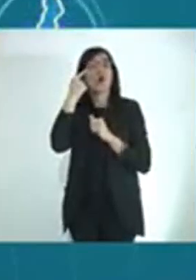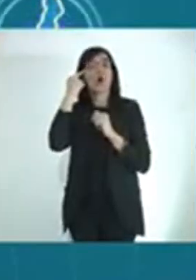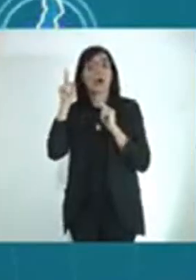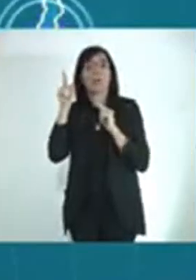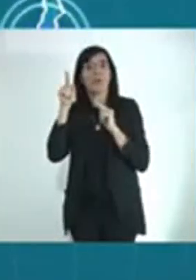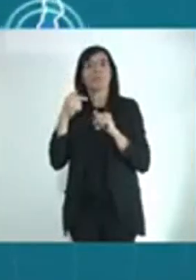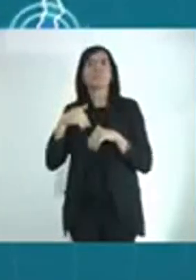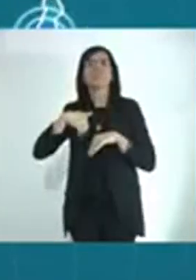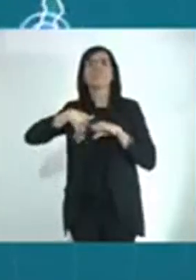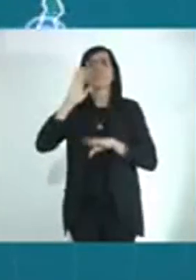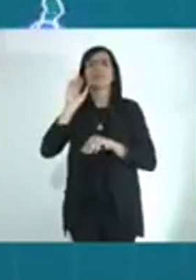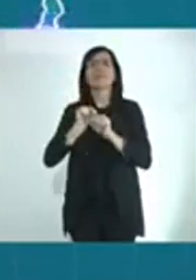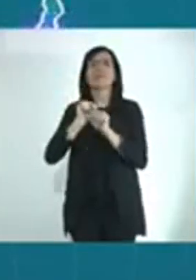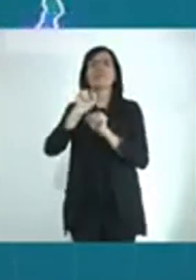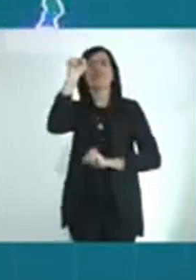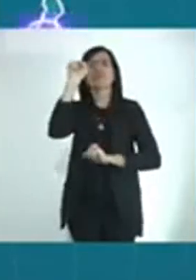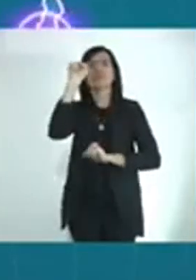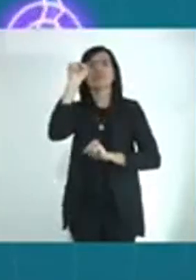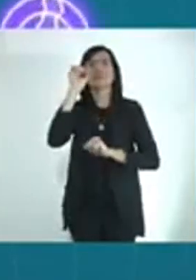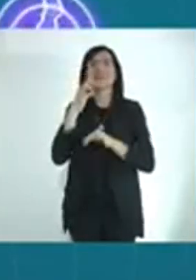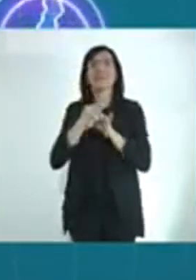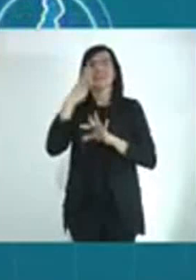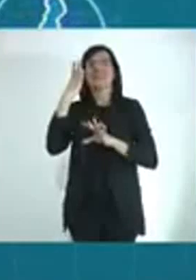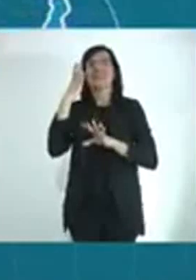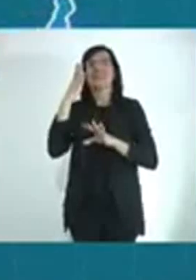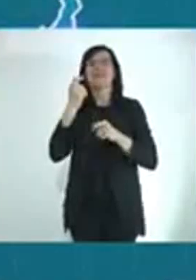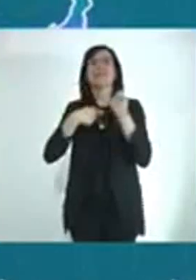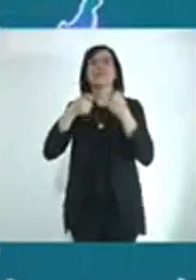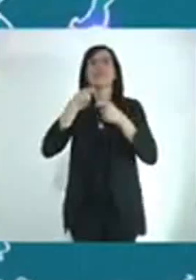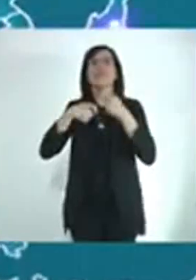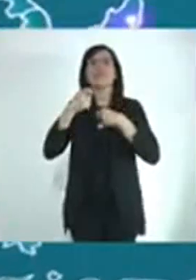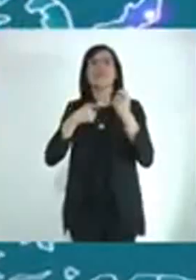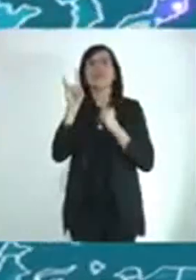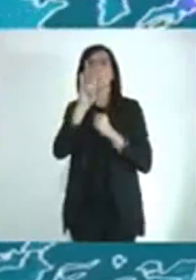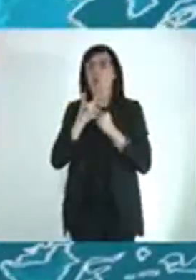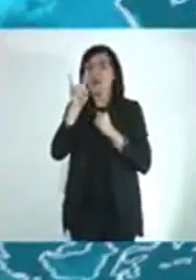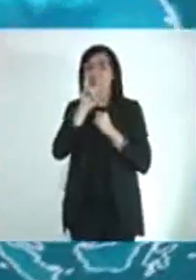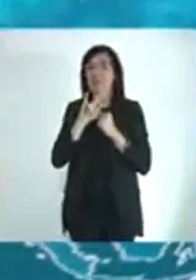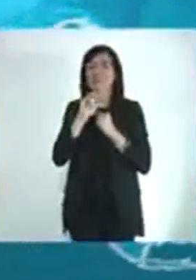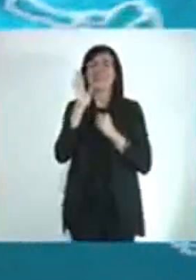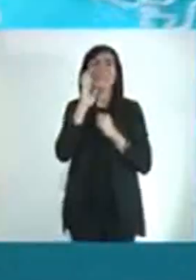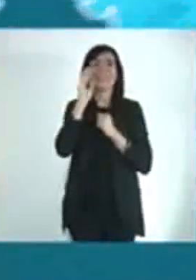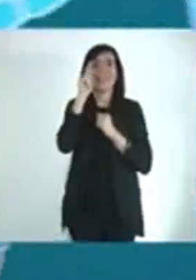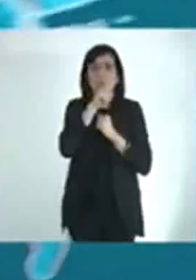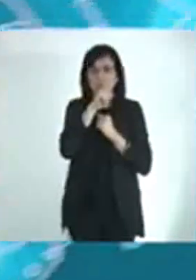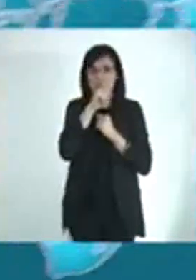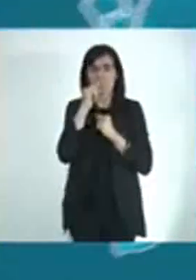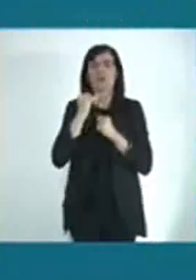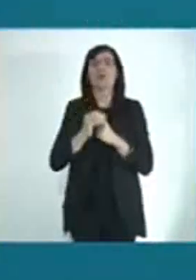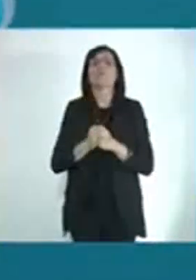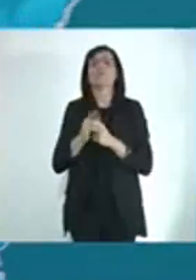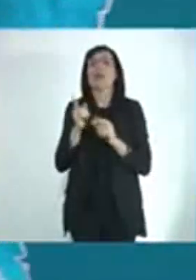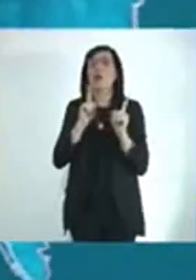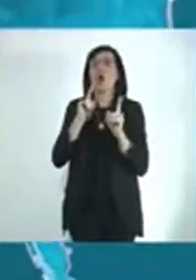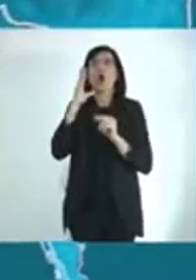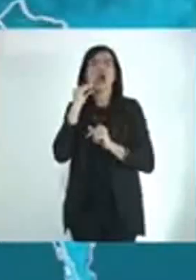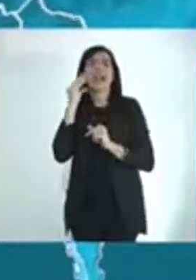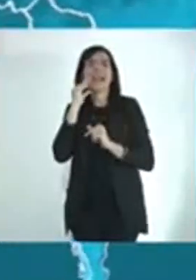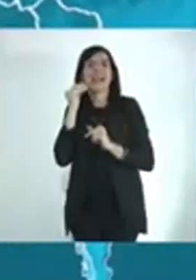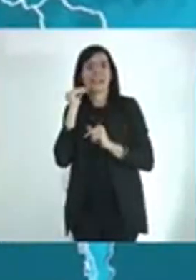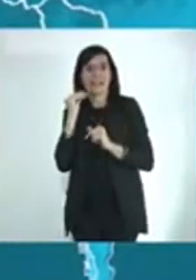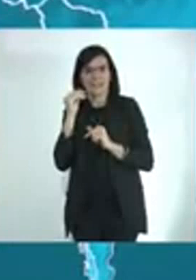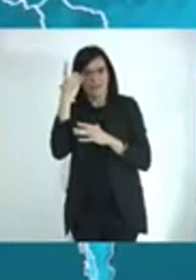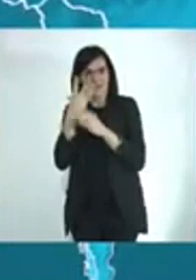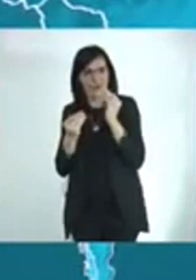su Master of Business Administration en negocios en la Universidad de Cambridge en Estados Unidos. Perdón, en Inglaterra. Trabajó, por supuesto,